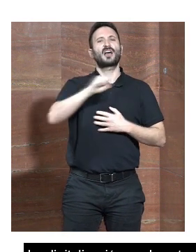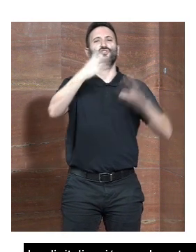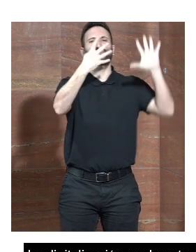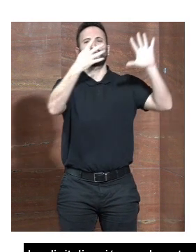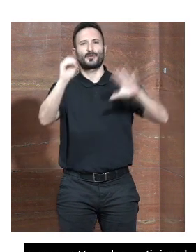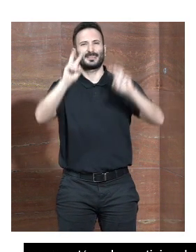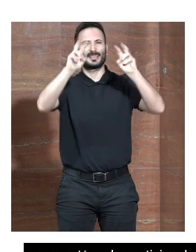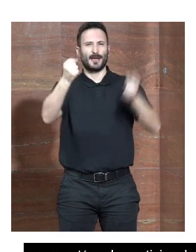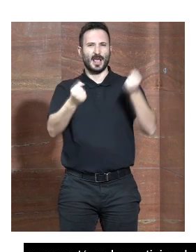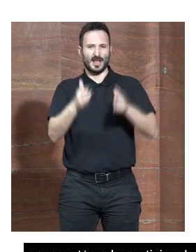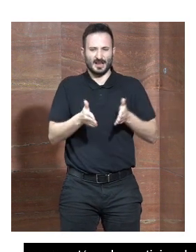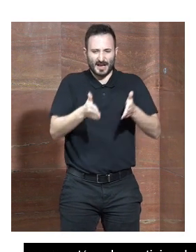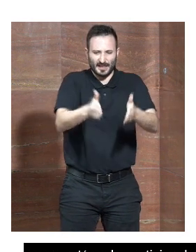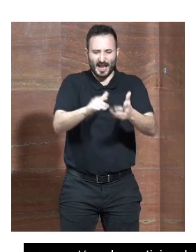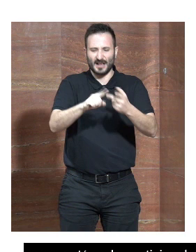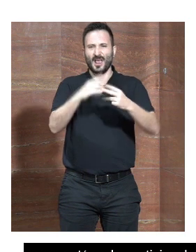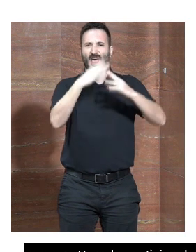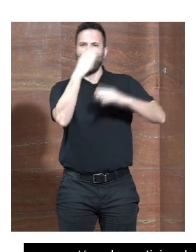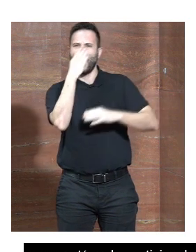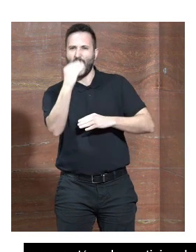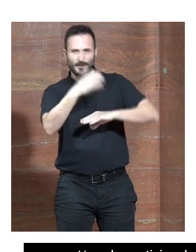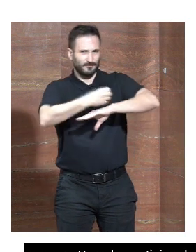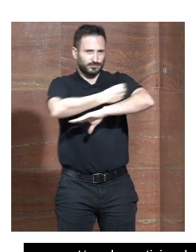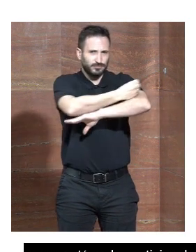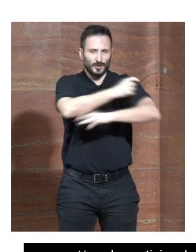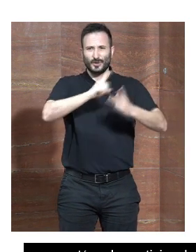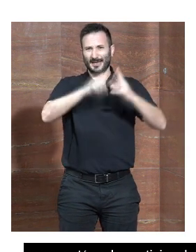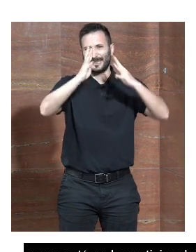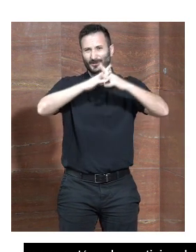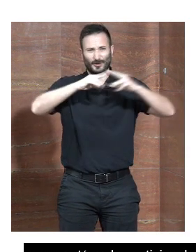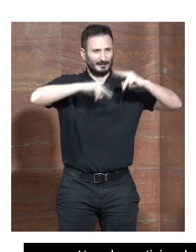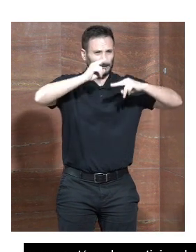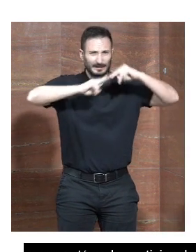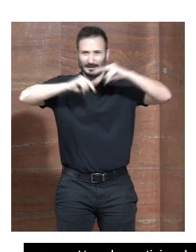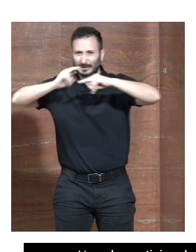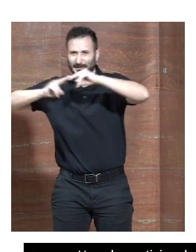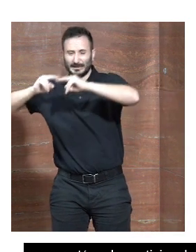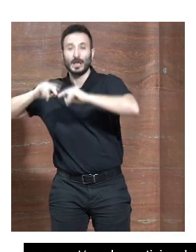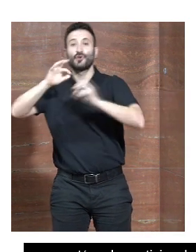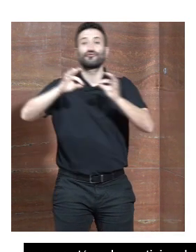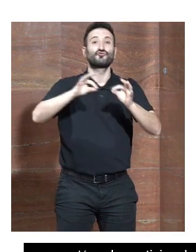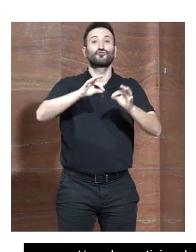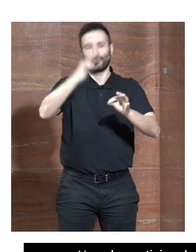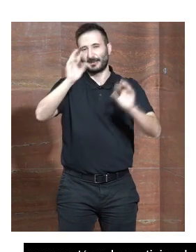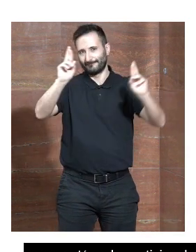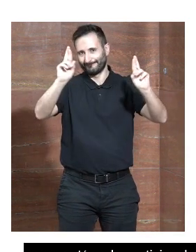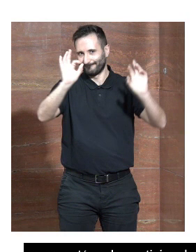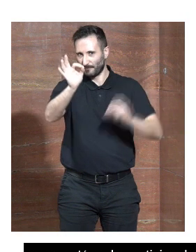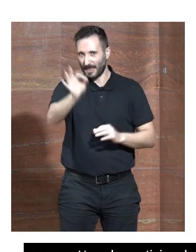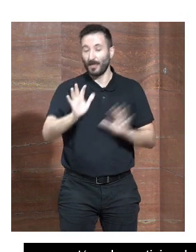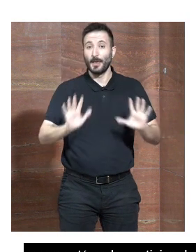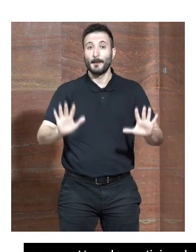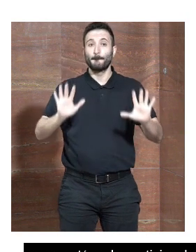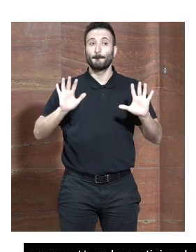las carreteras, el AVE, pues todas las infraestructuras que se fueron montando en este país, afortunadamente,